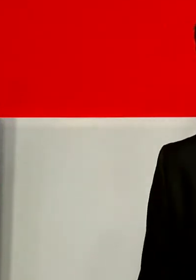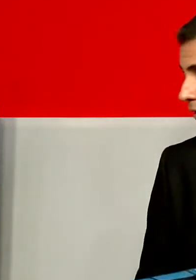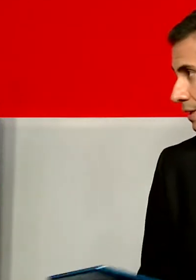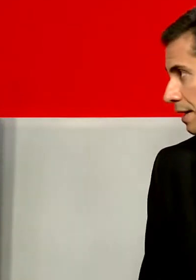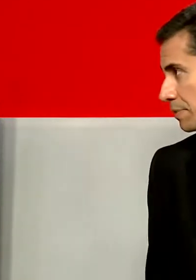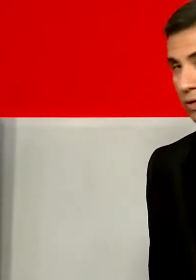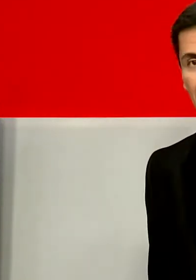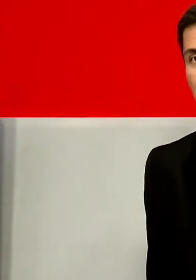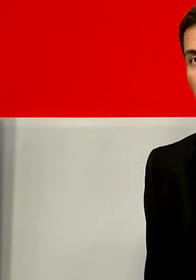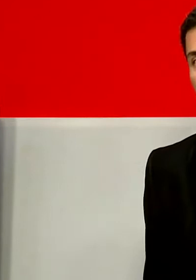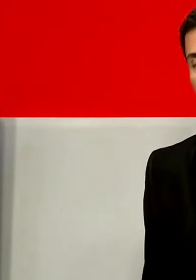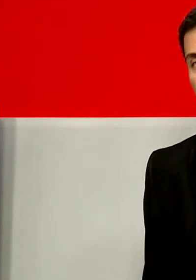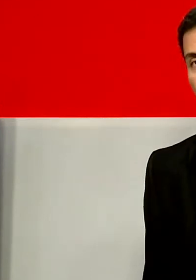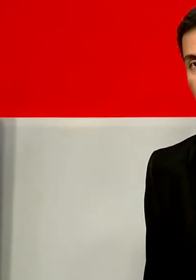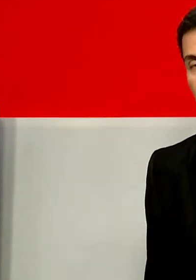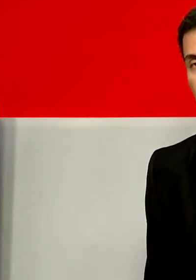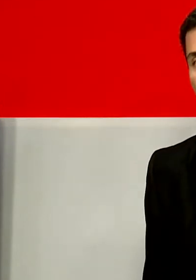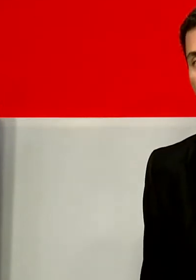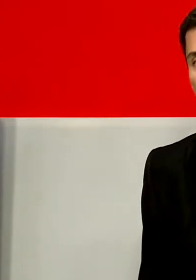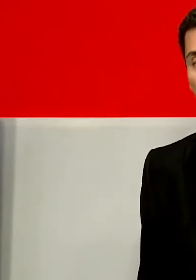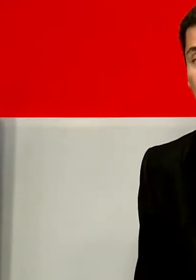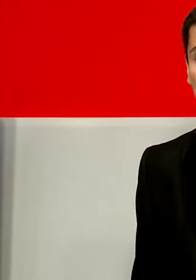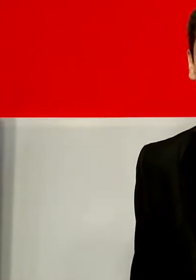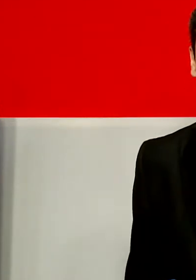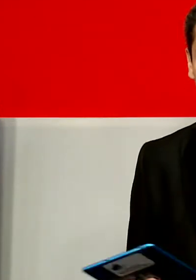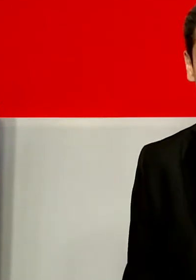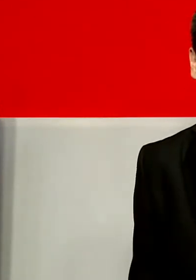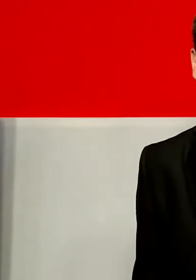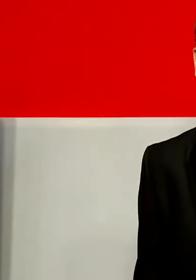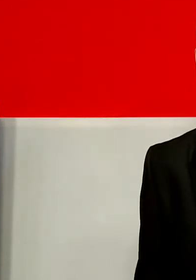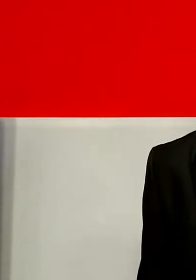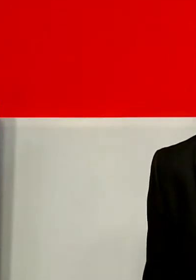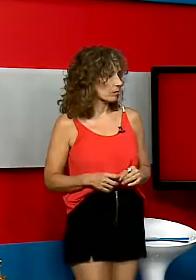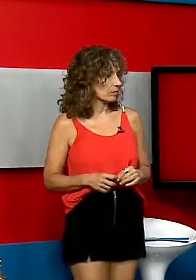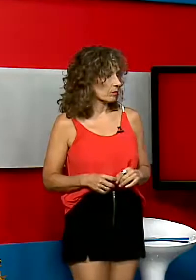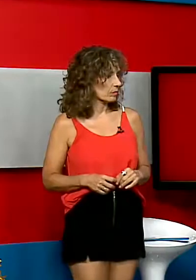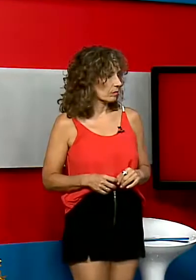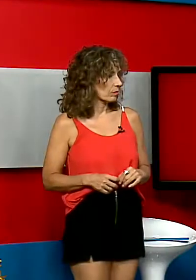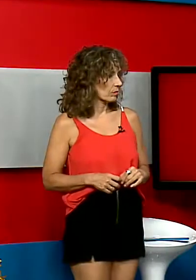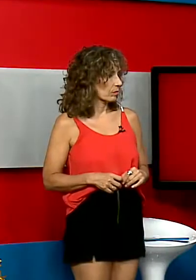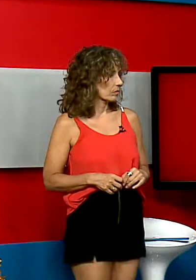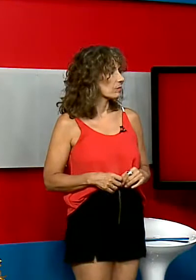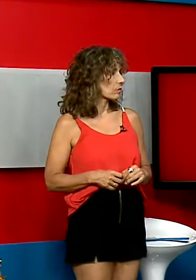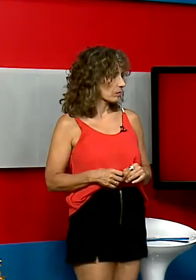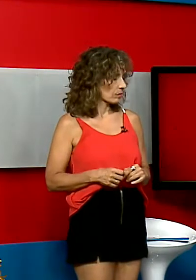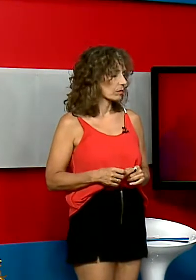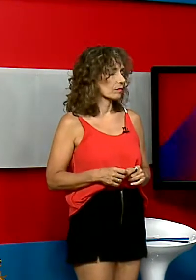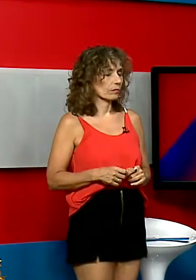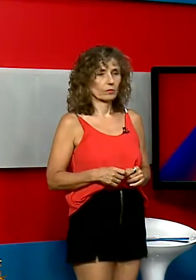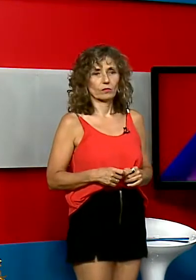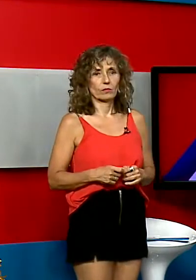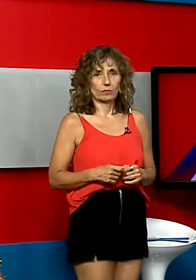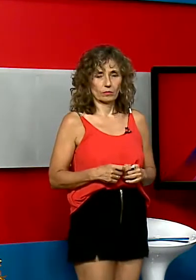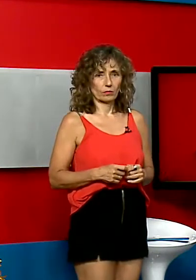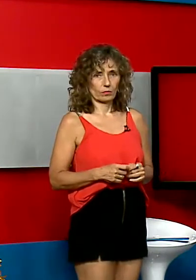los groomers, las personas que en realidad lo que hacen es buscar vincularse con estos chicos y chicas para luego pedirles imágenes y